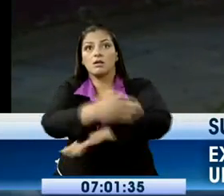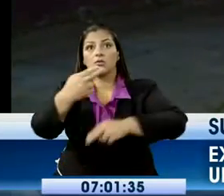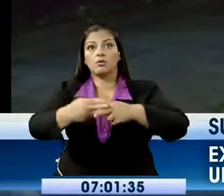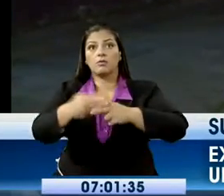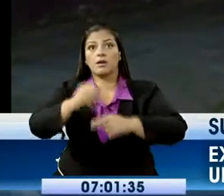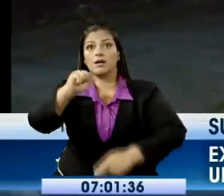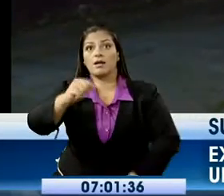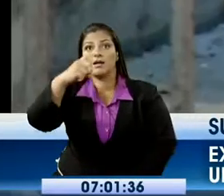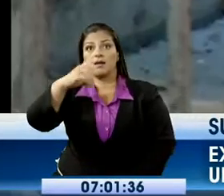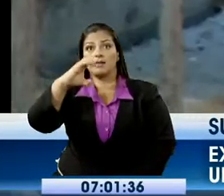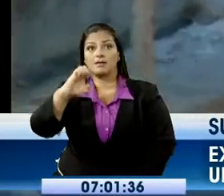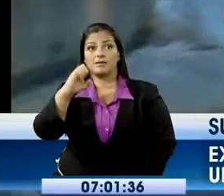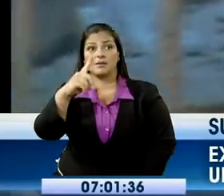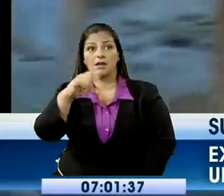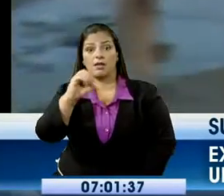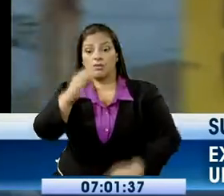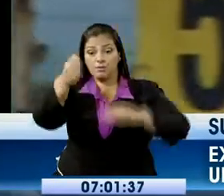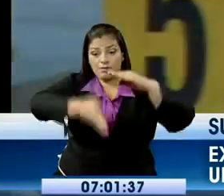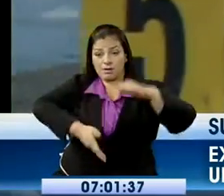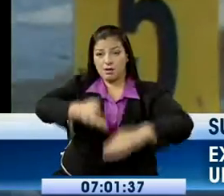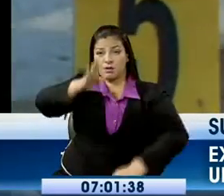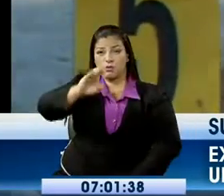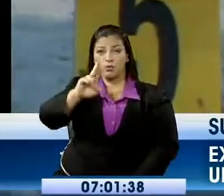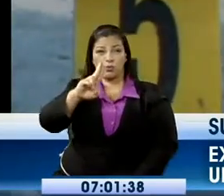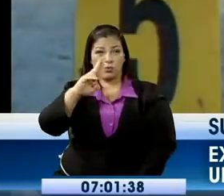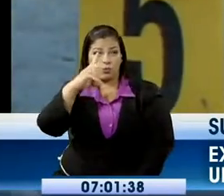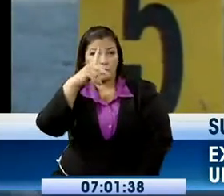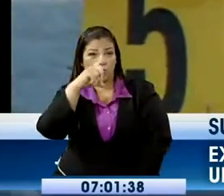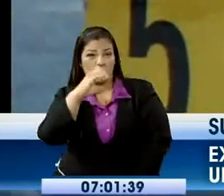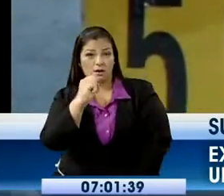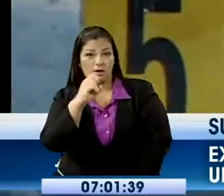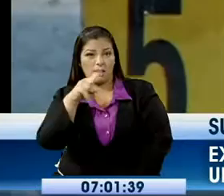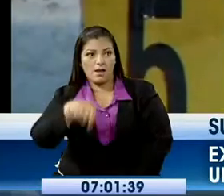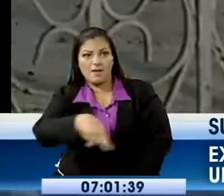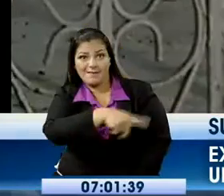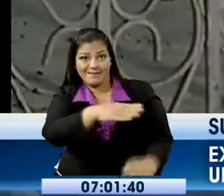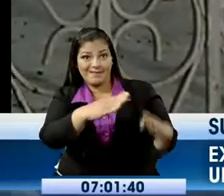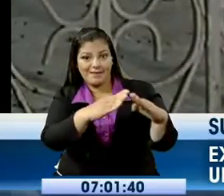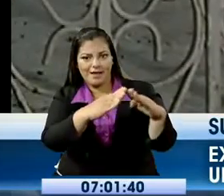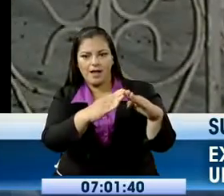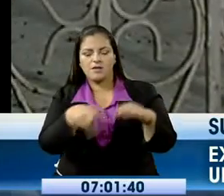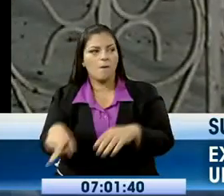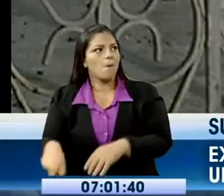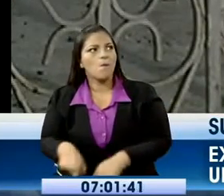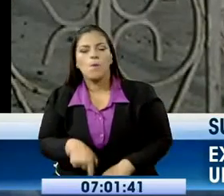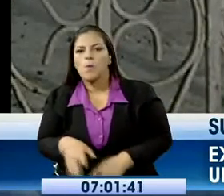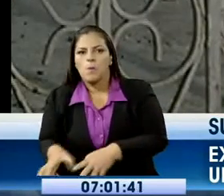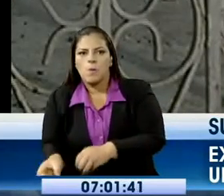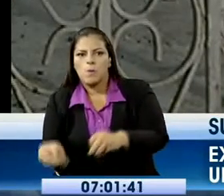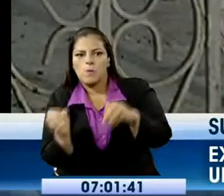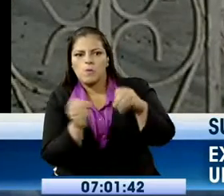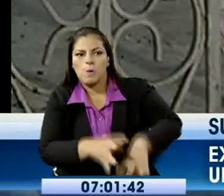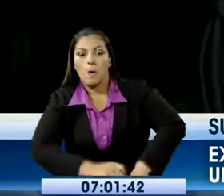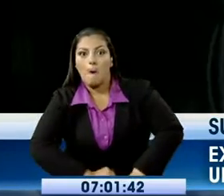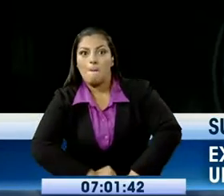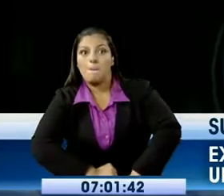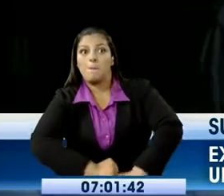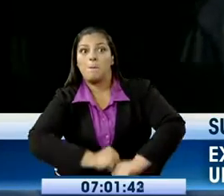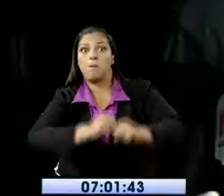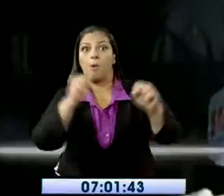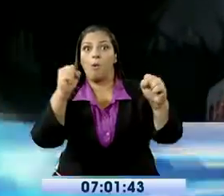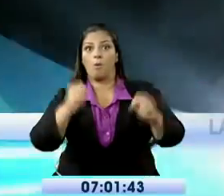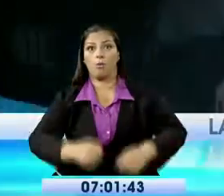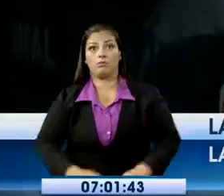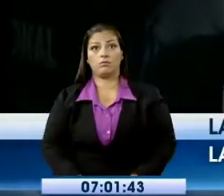el centro de Guayaquil. La onda expansiva que produjo el artefacto destruyó los ventanales del inmueble. Por los